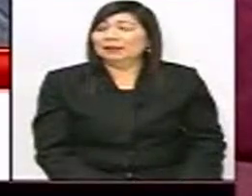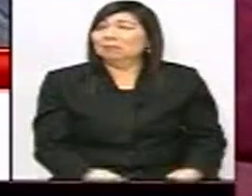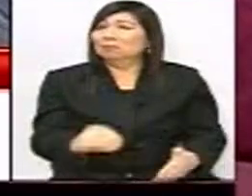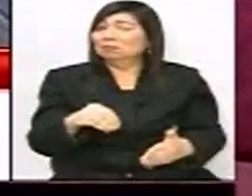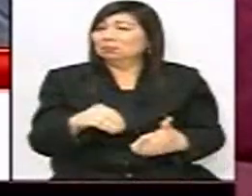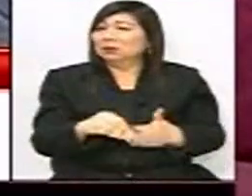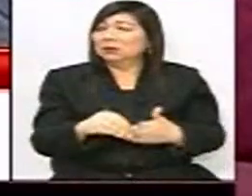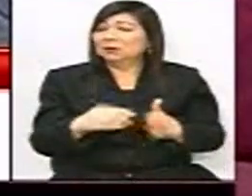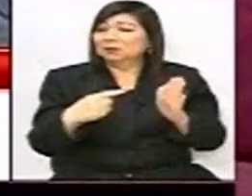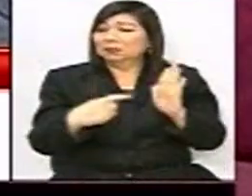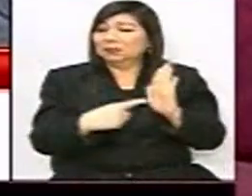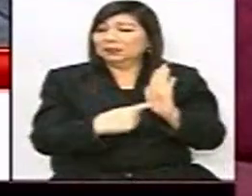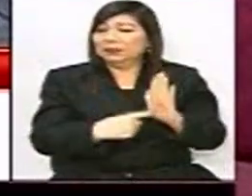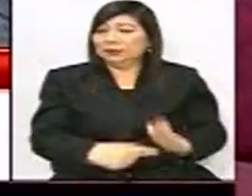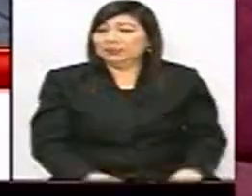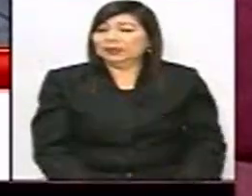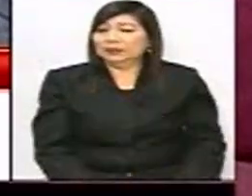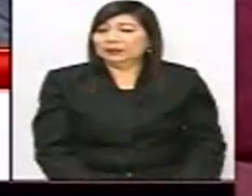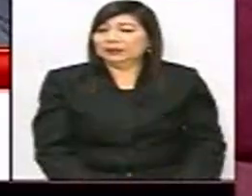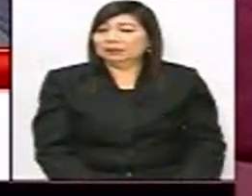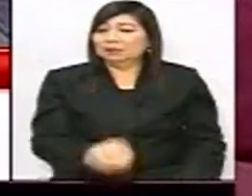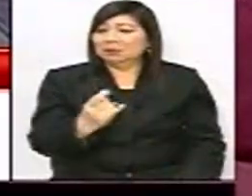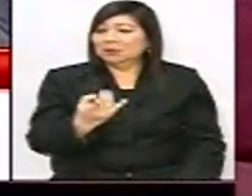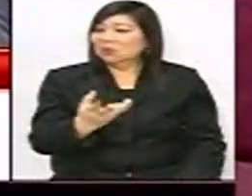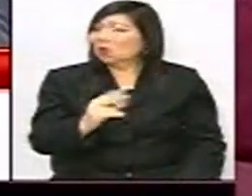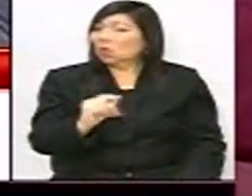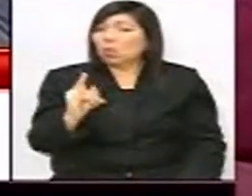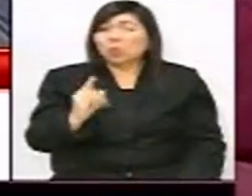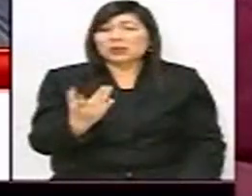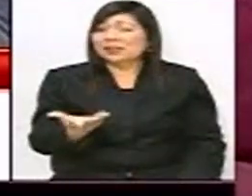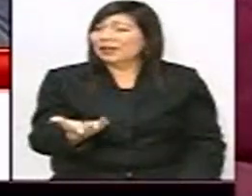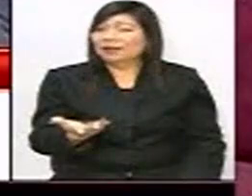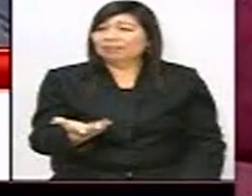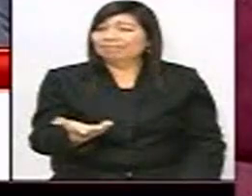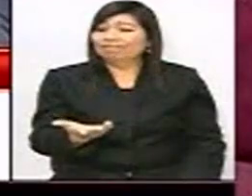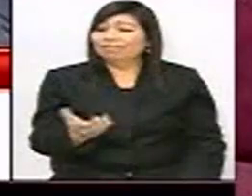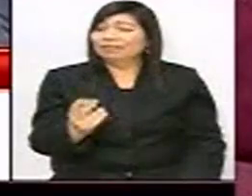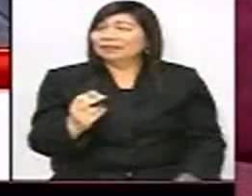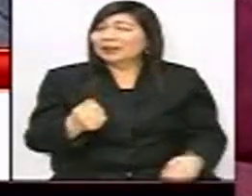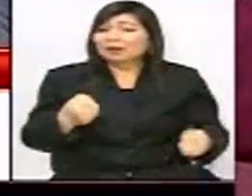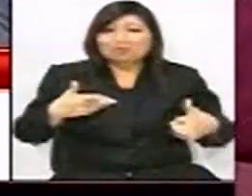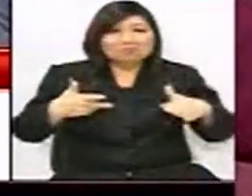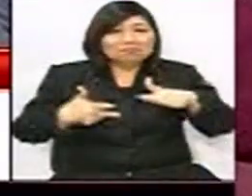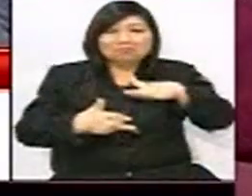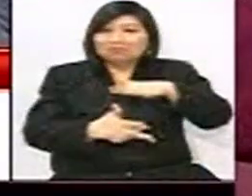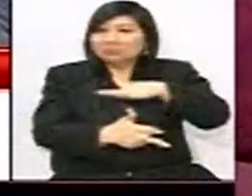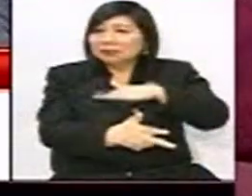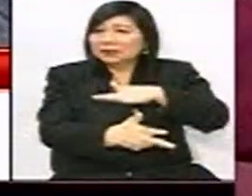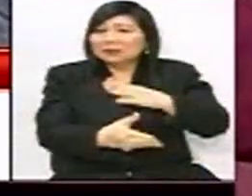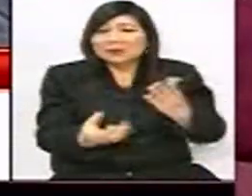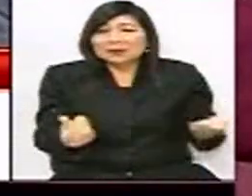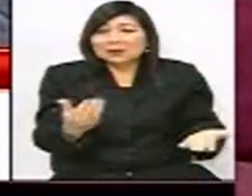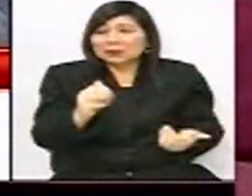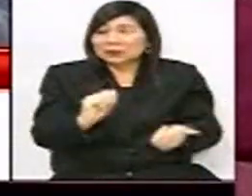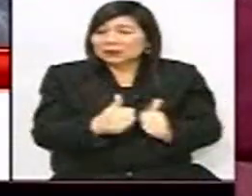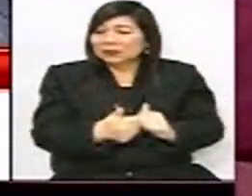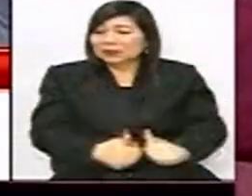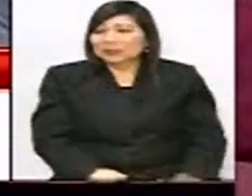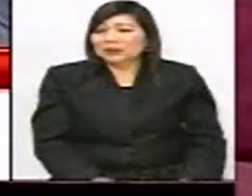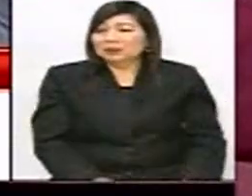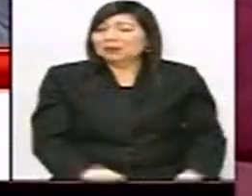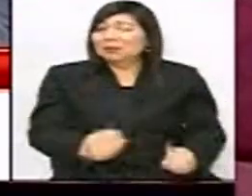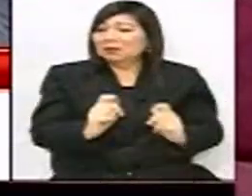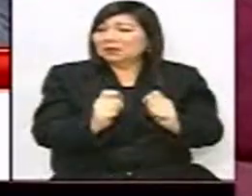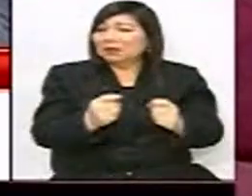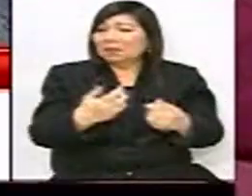Pusieron unos botones de emergencia, no funcionan. O sea, es decir, en el peaje realmente lo que hemos hecho es le hemos regalado a una